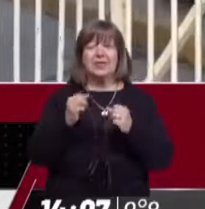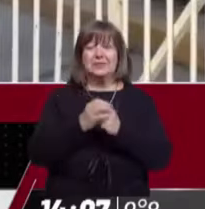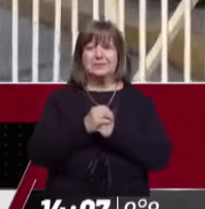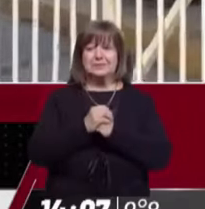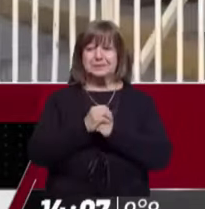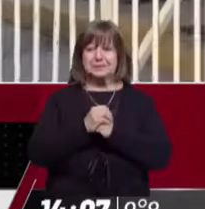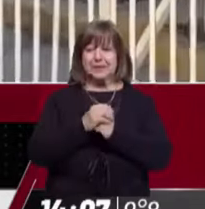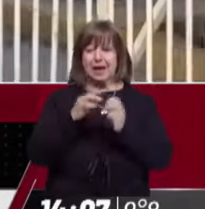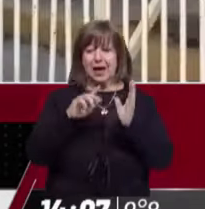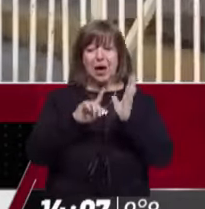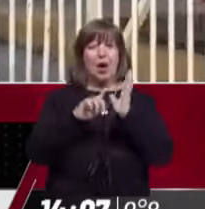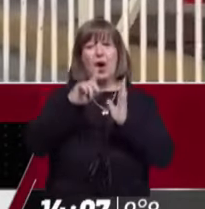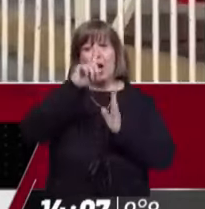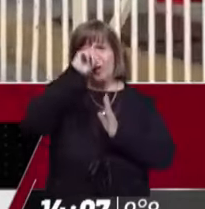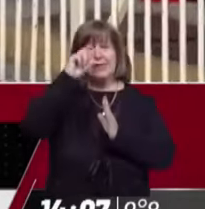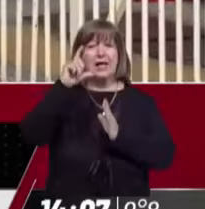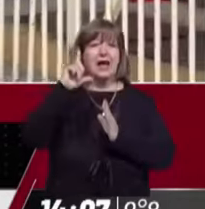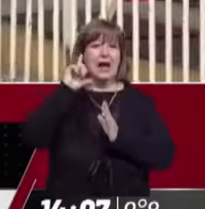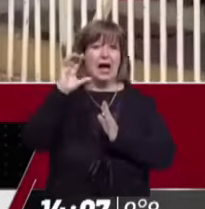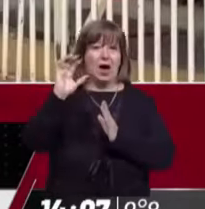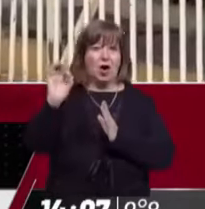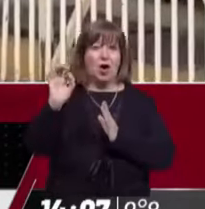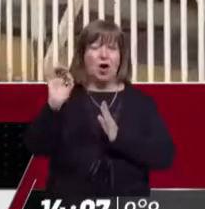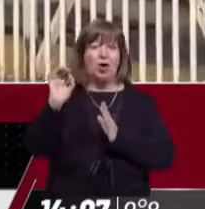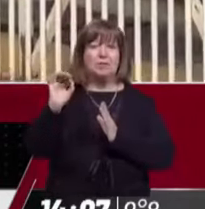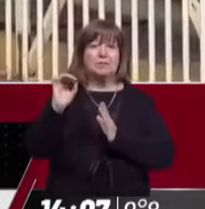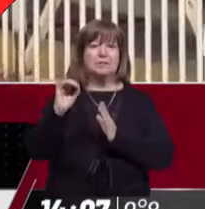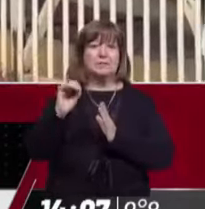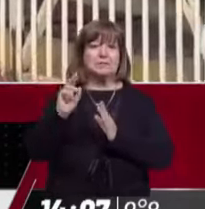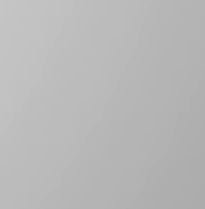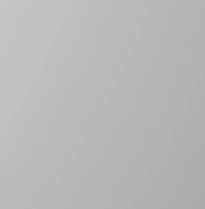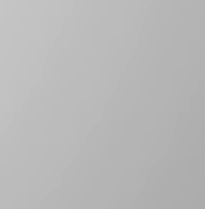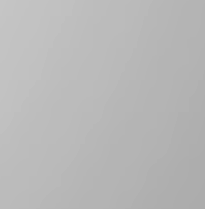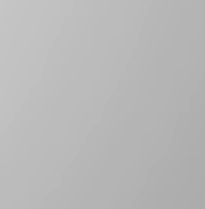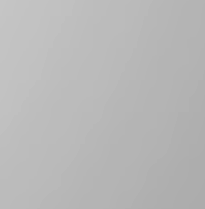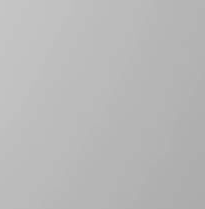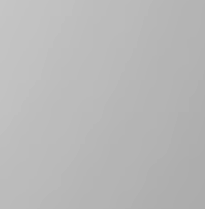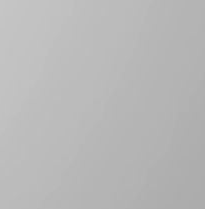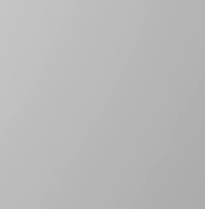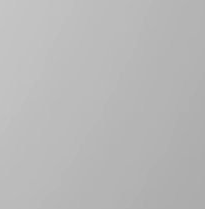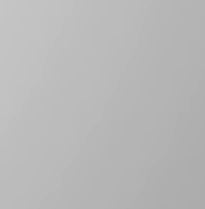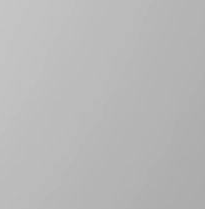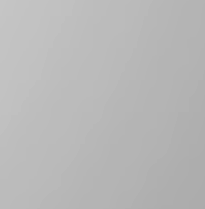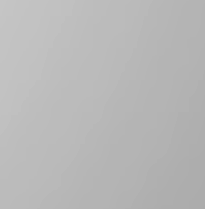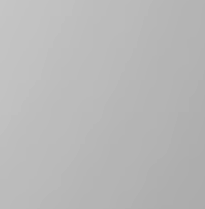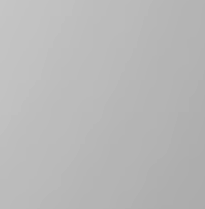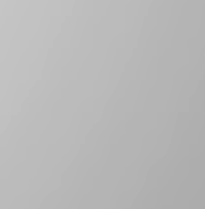intensiva en el Hospital Lago Maggiore con un estado reservado. Gracias, Gracias, Oscar. Oscar.